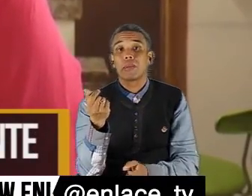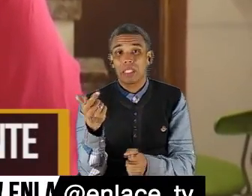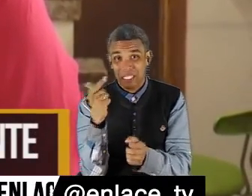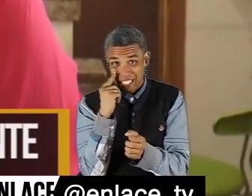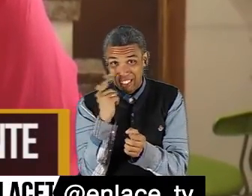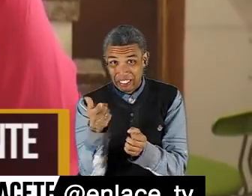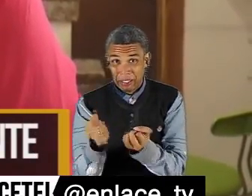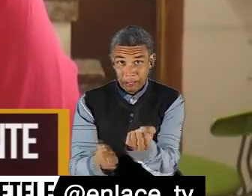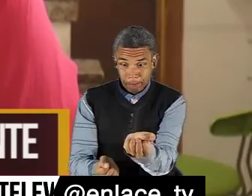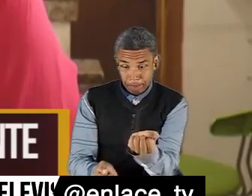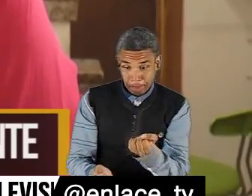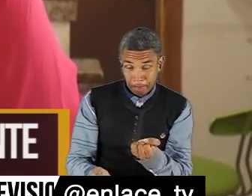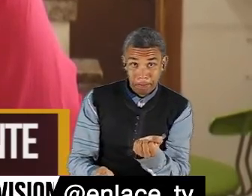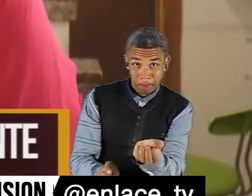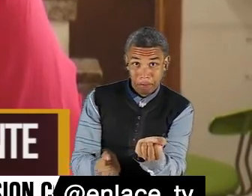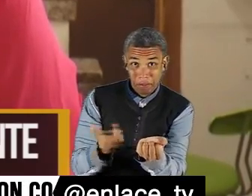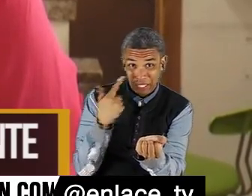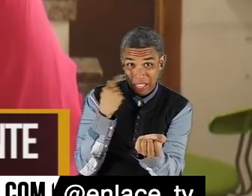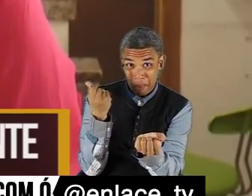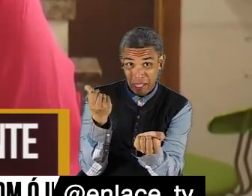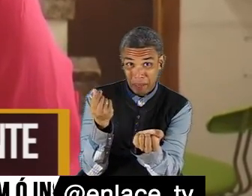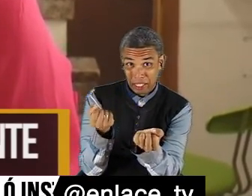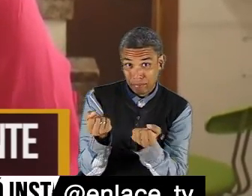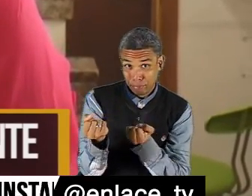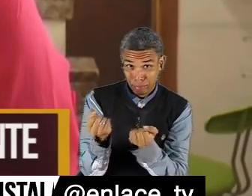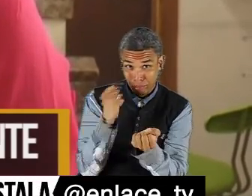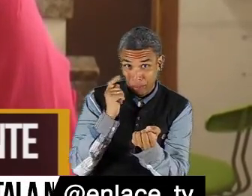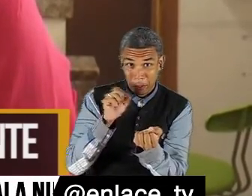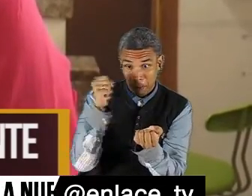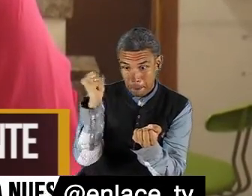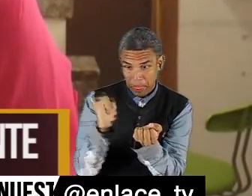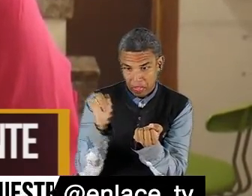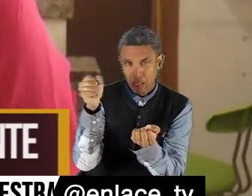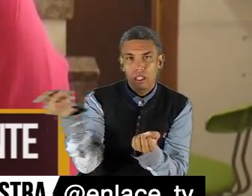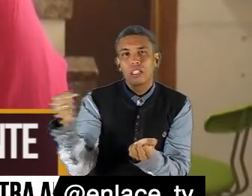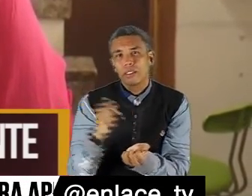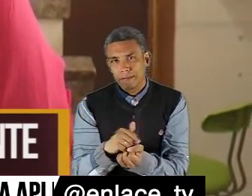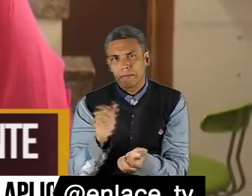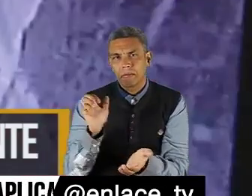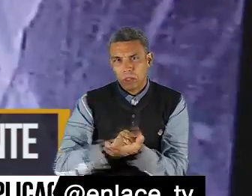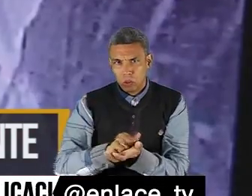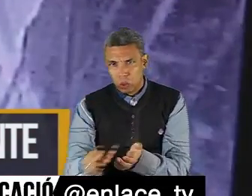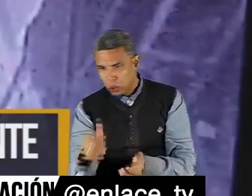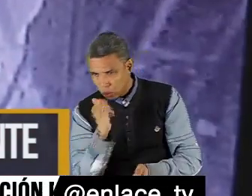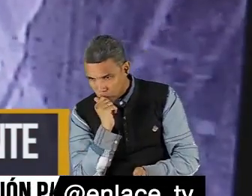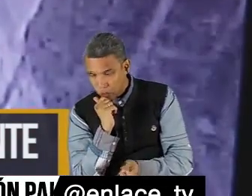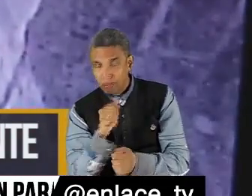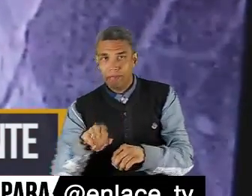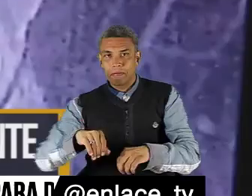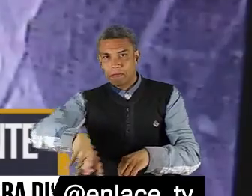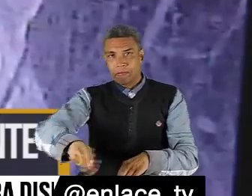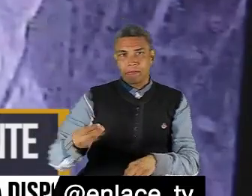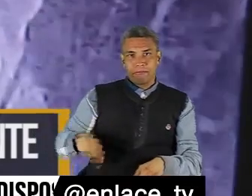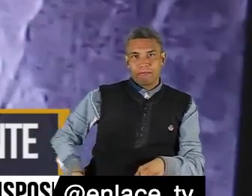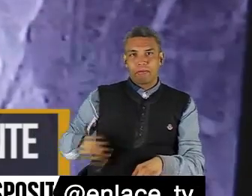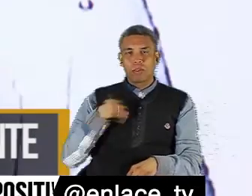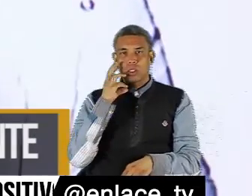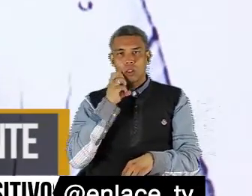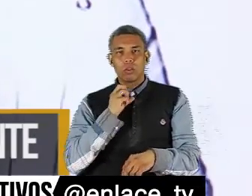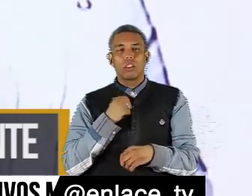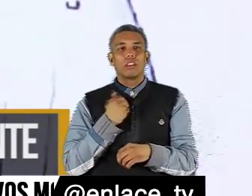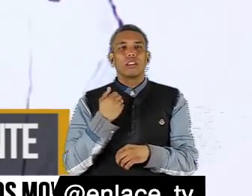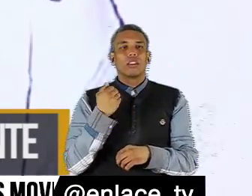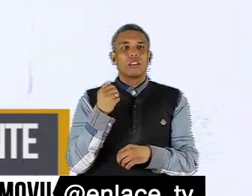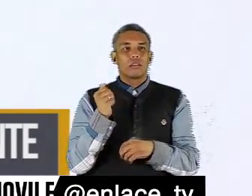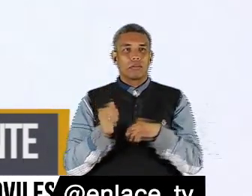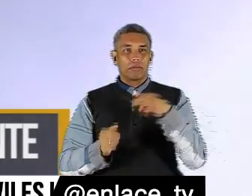registradora, las monedas que pues mantiene uno acá para el día a día. Una vez en el interior del restaurante, uno de los sujetos